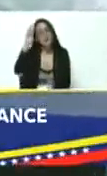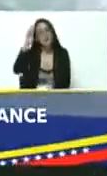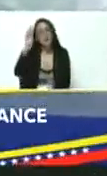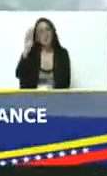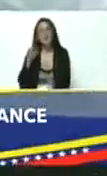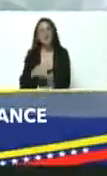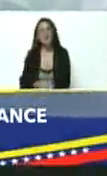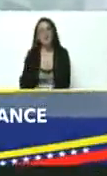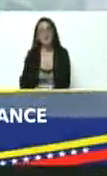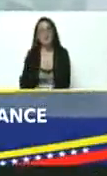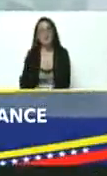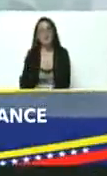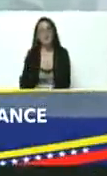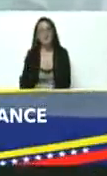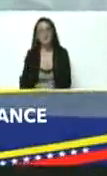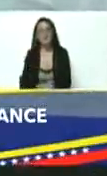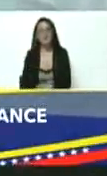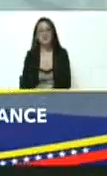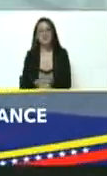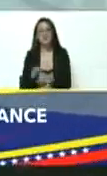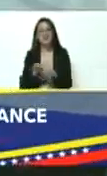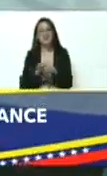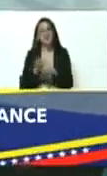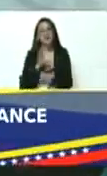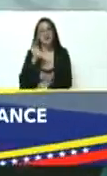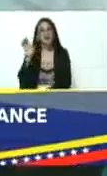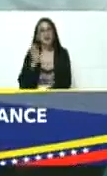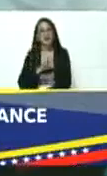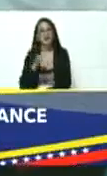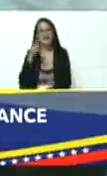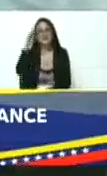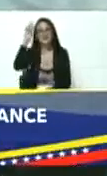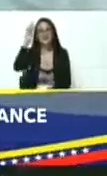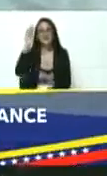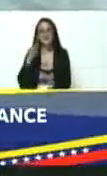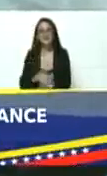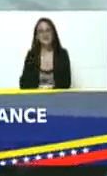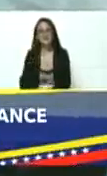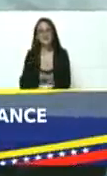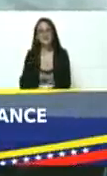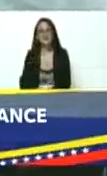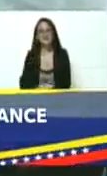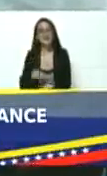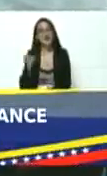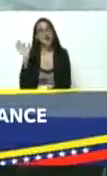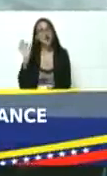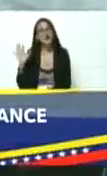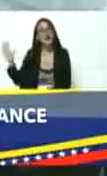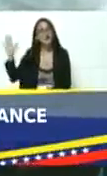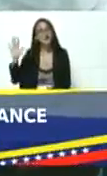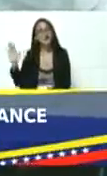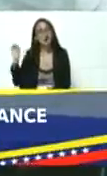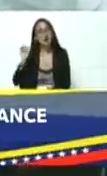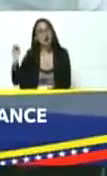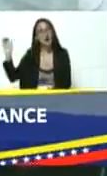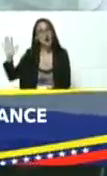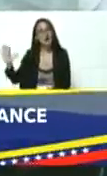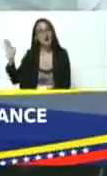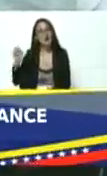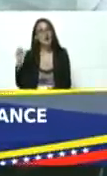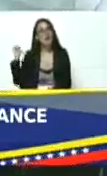Ávila, la provincia. Ciego de Ávila, provincia central, en la vía hacia Oriente. ¿Cuánto tiempo tienes en